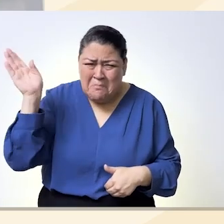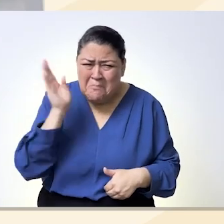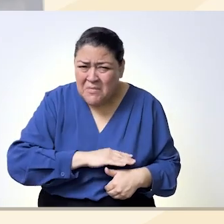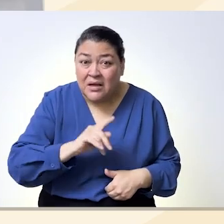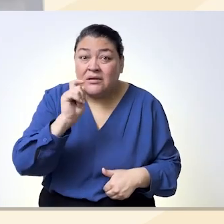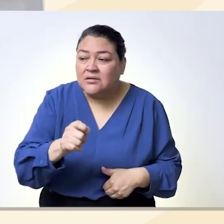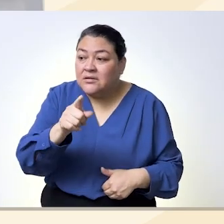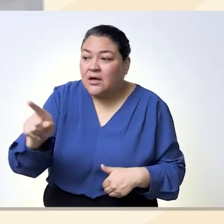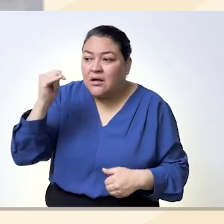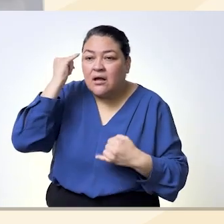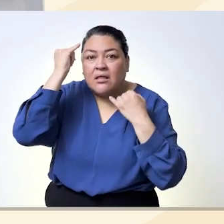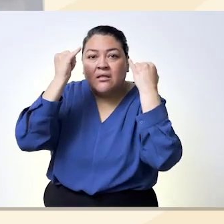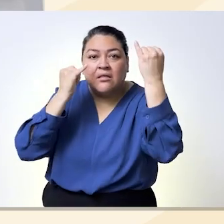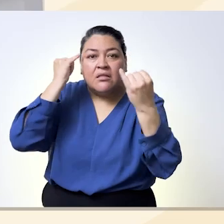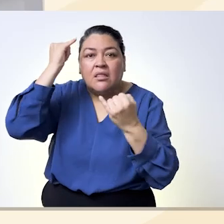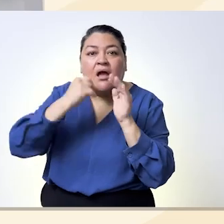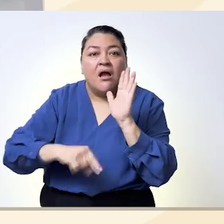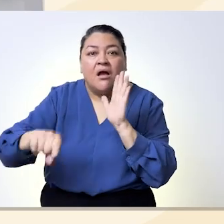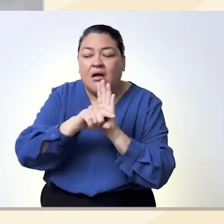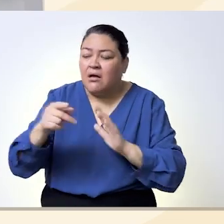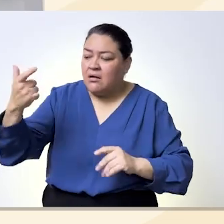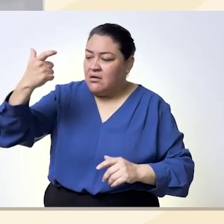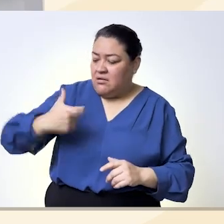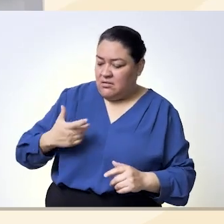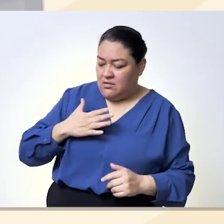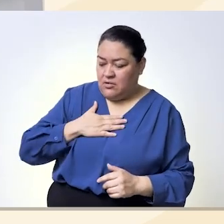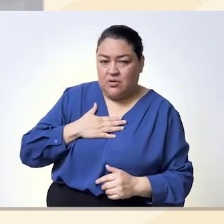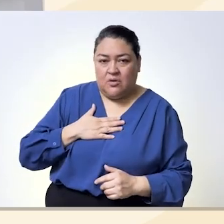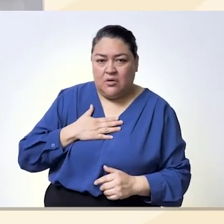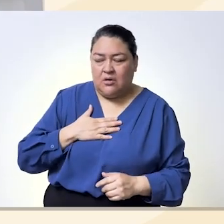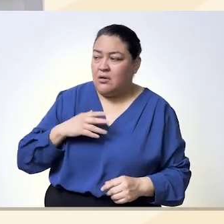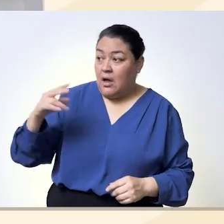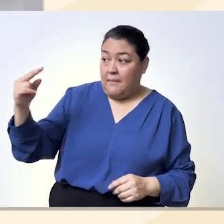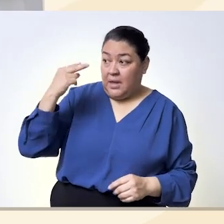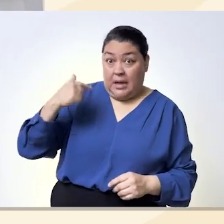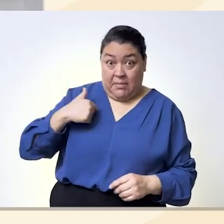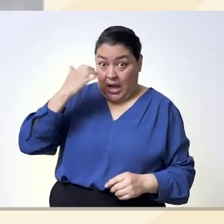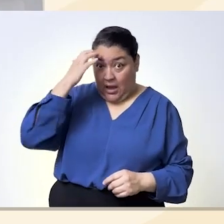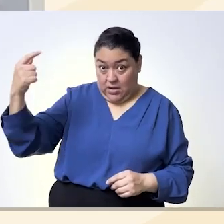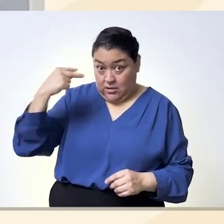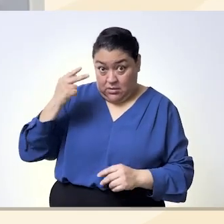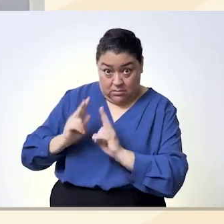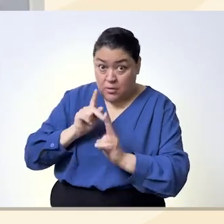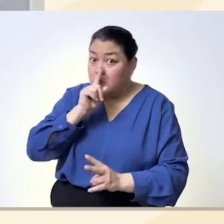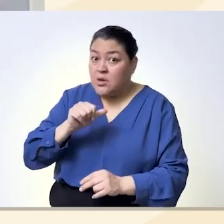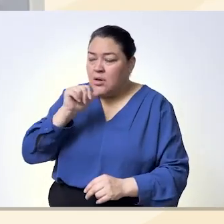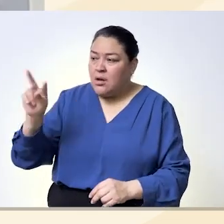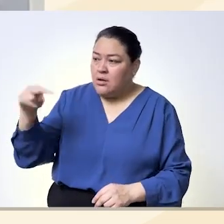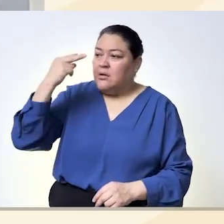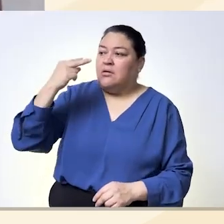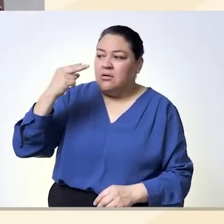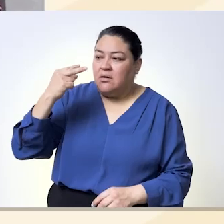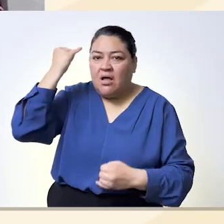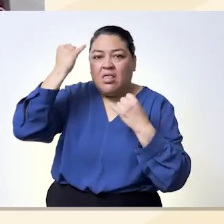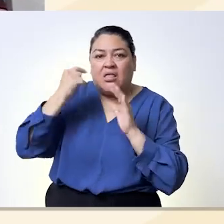que tienen de mí las personas sean de forma automática y ni siquiera se detengan un momento a conocerme, ¿no? Entonces ya soy la gritona, ya